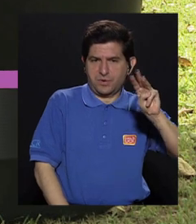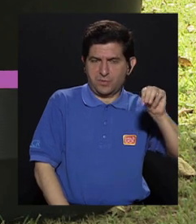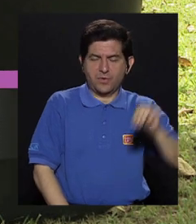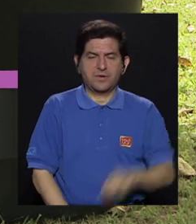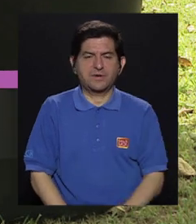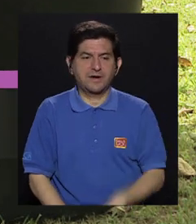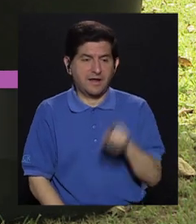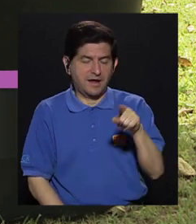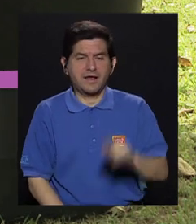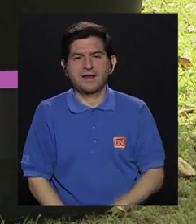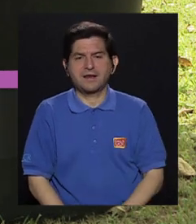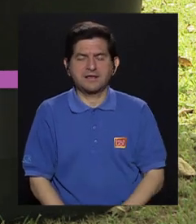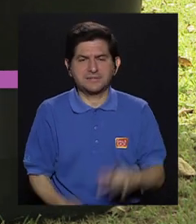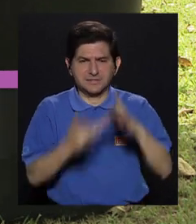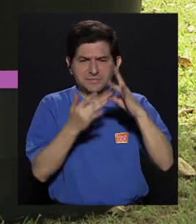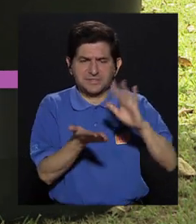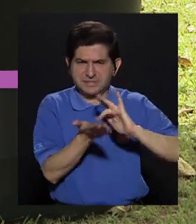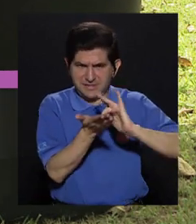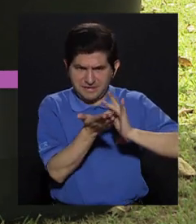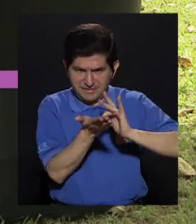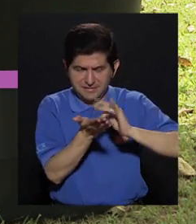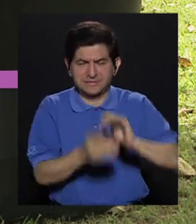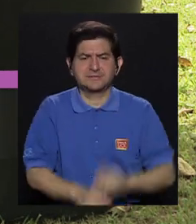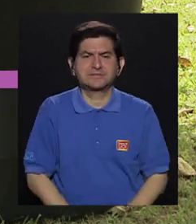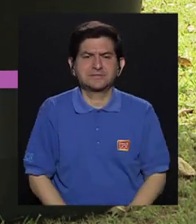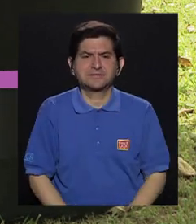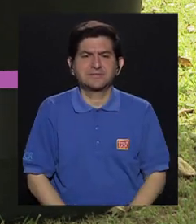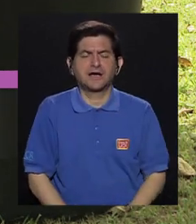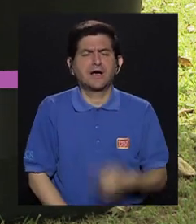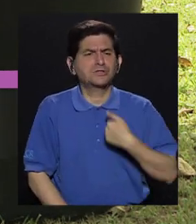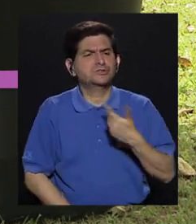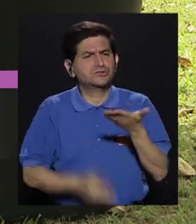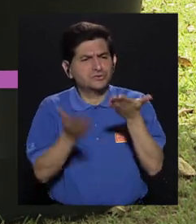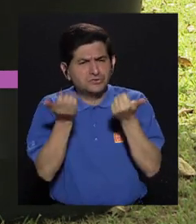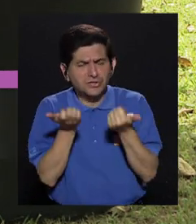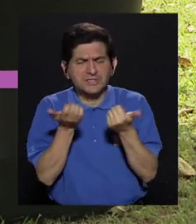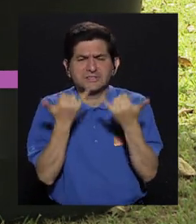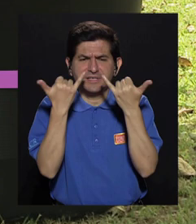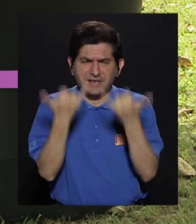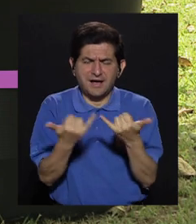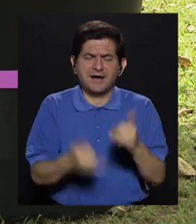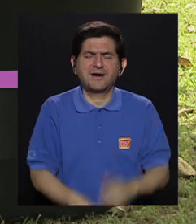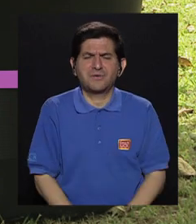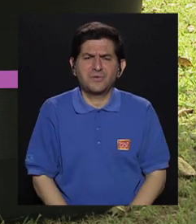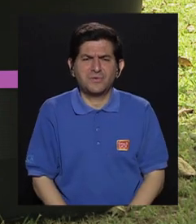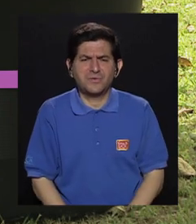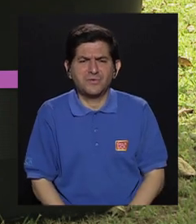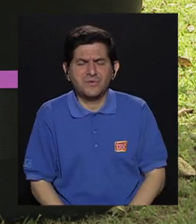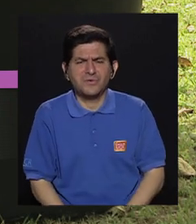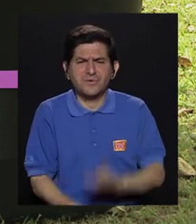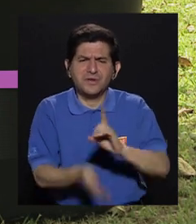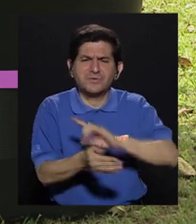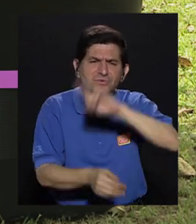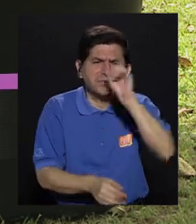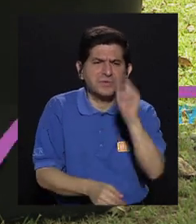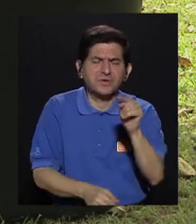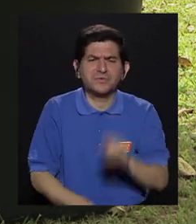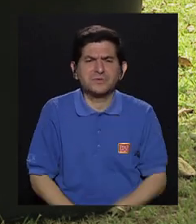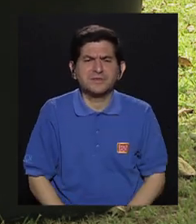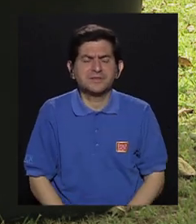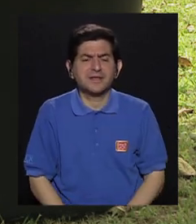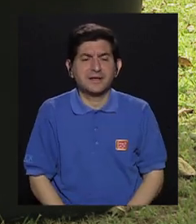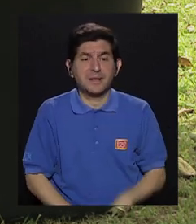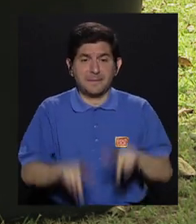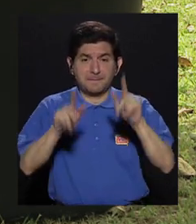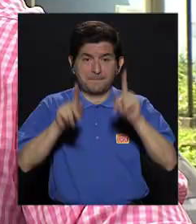Mora Mora, quien es farmacéutico de formación. Y yo quisiera arrancar este bloque, doctor, preguntándole por el